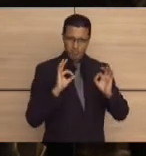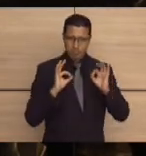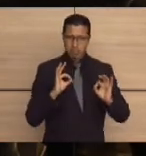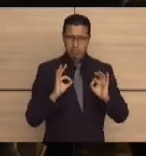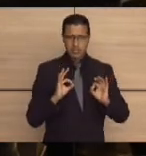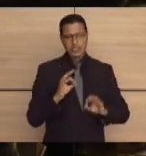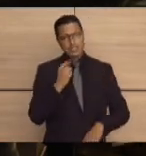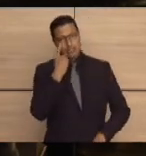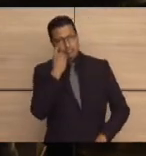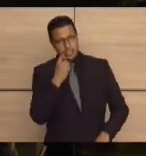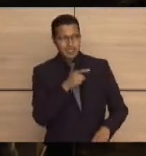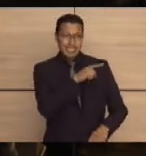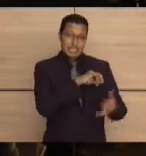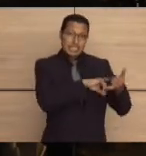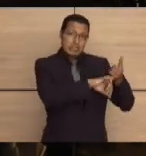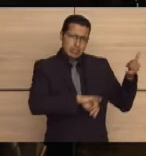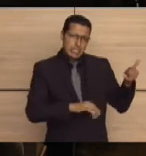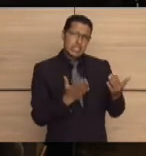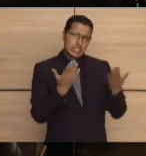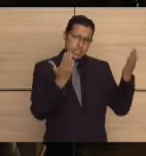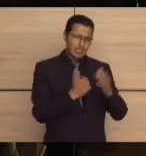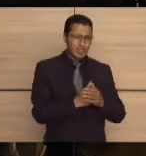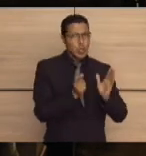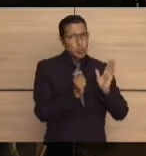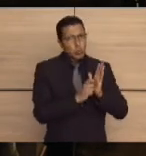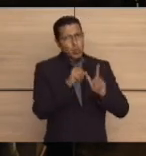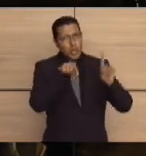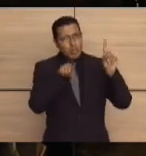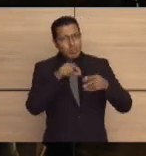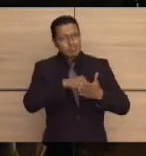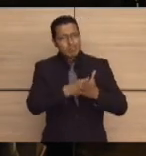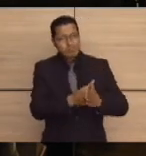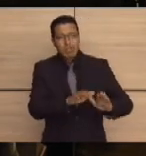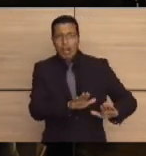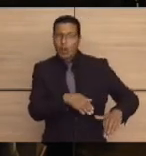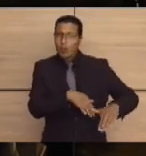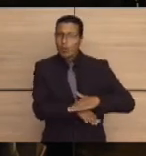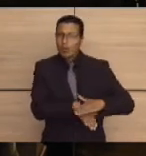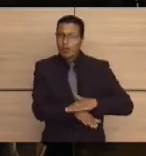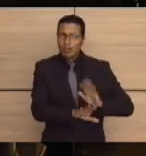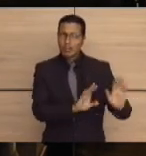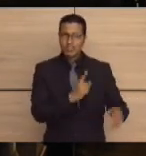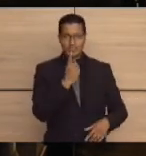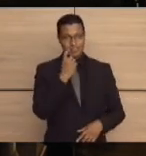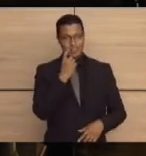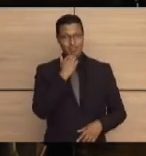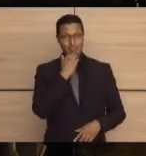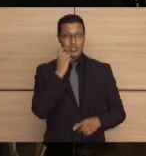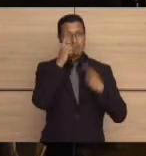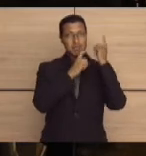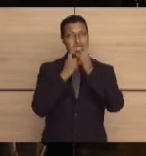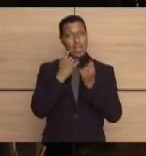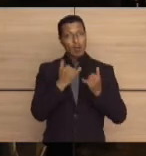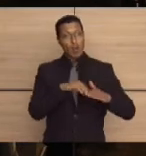que la independencia logró algunas cosas y otras quedaron pendientes, y vale la pena preguntarnos si siguen pendientes todavía